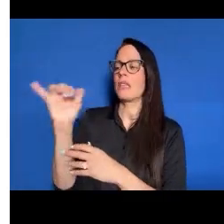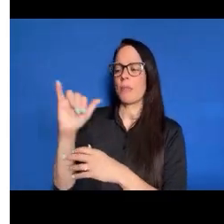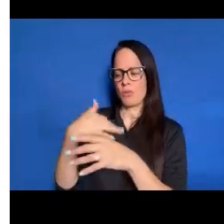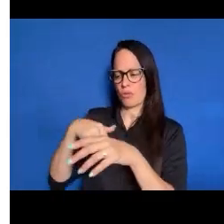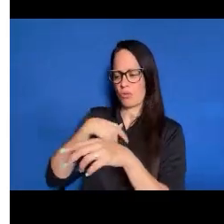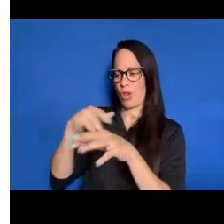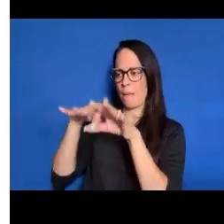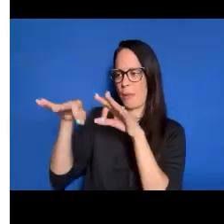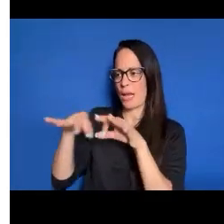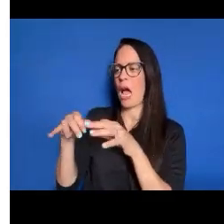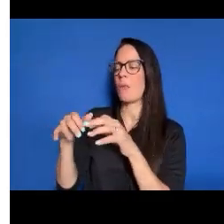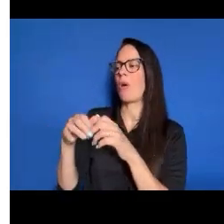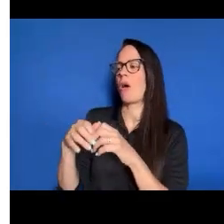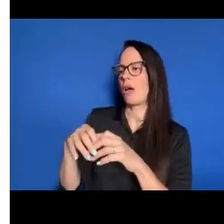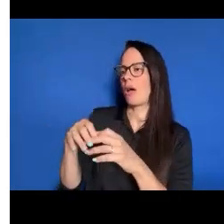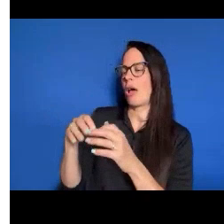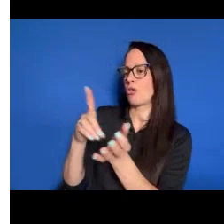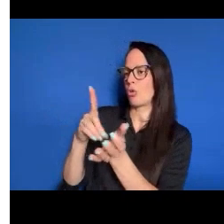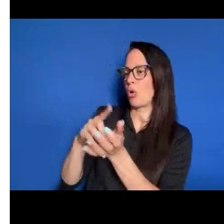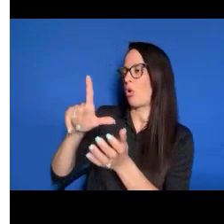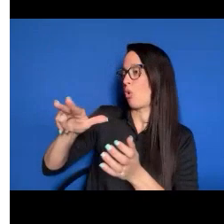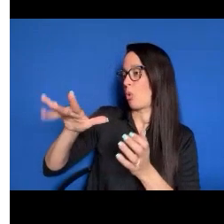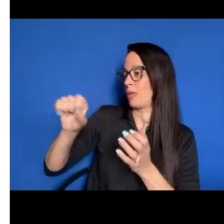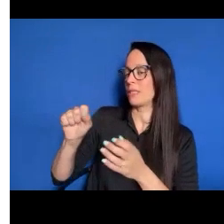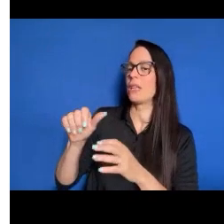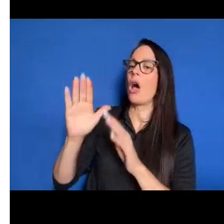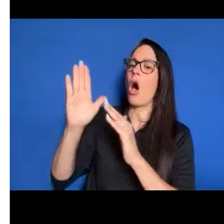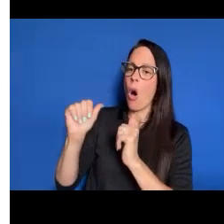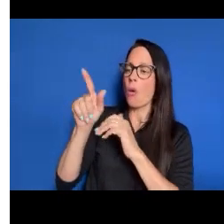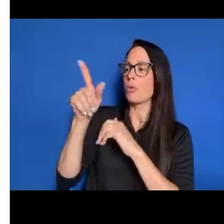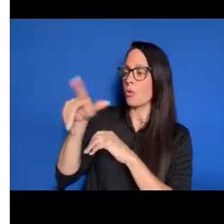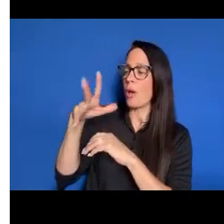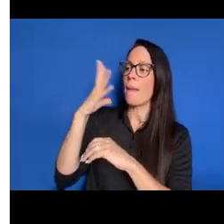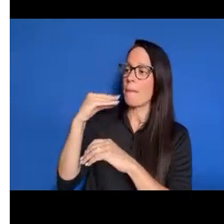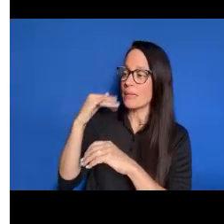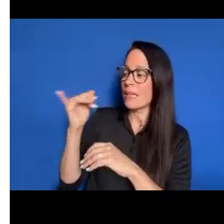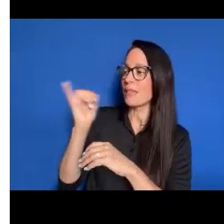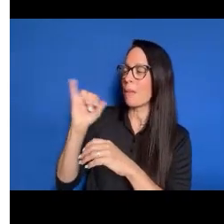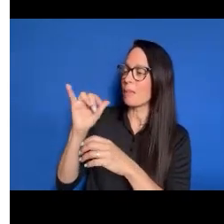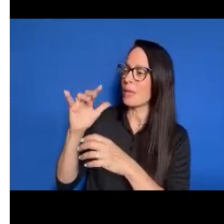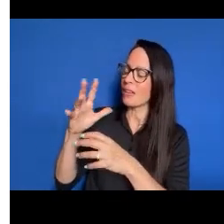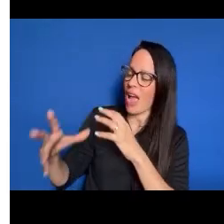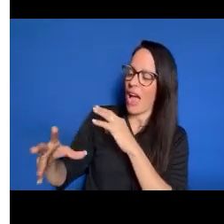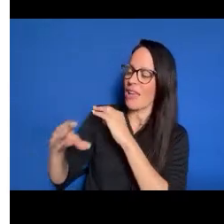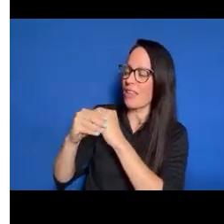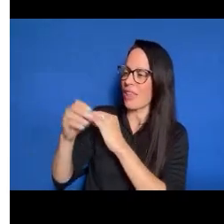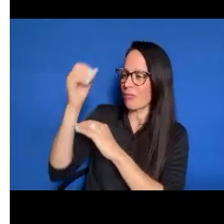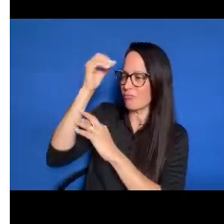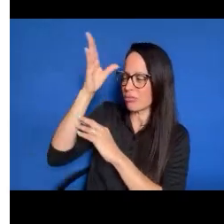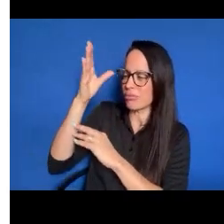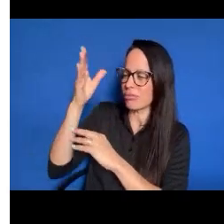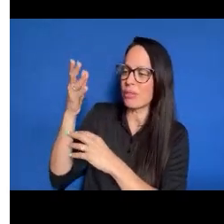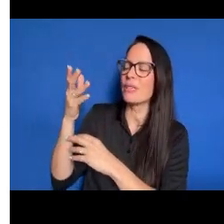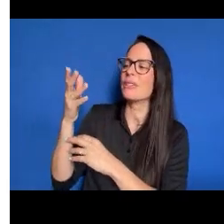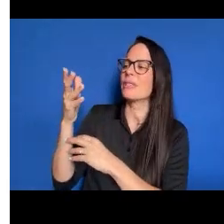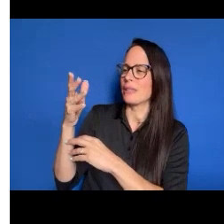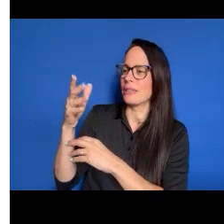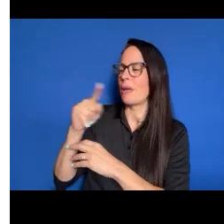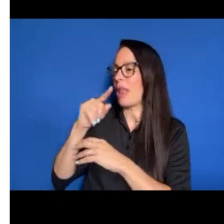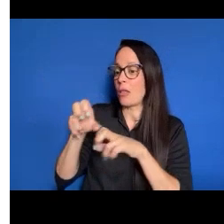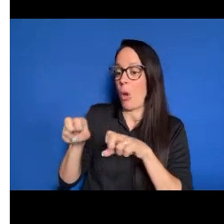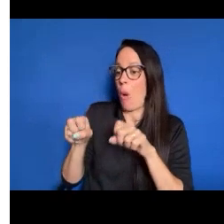¿verdad?, pues también que de tu experiencia puedas añadir y contribuir en estos trabajos, dado a que es una coyuntura, ¿no? Una oportunidad que se abre. Así